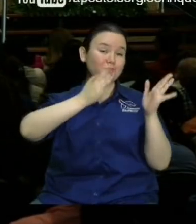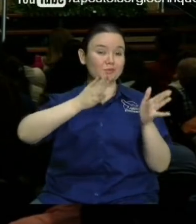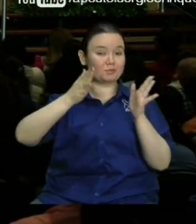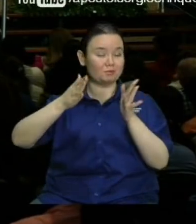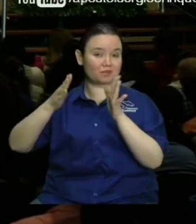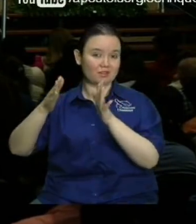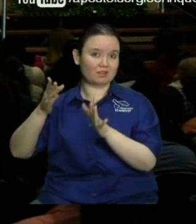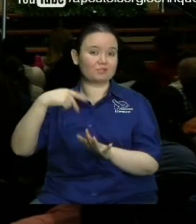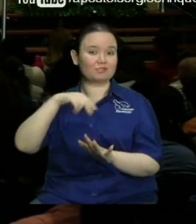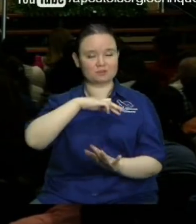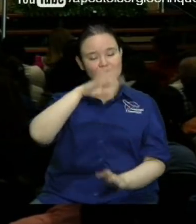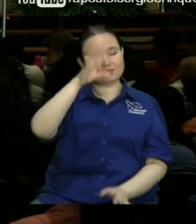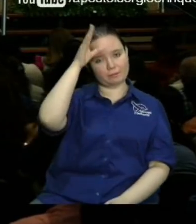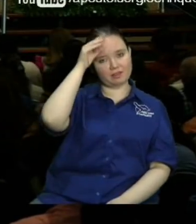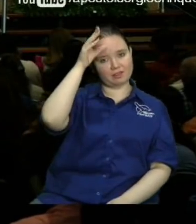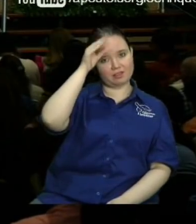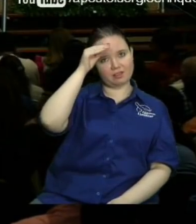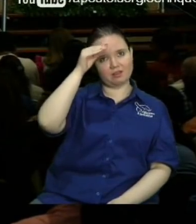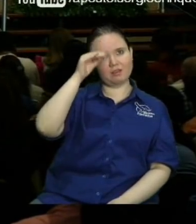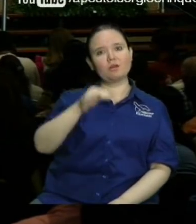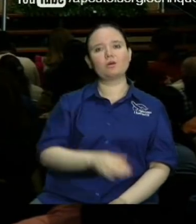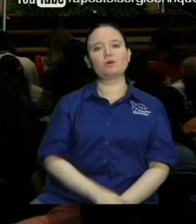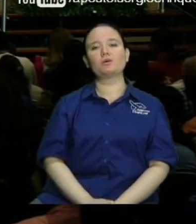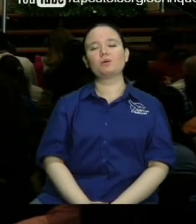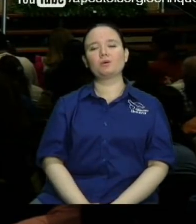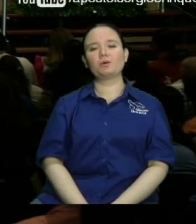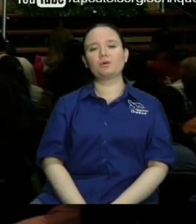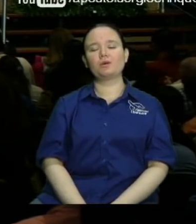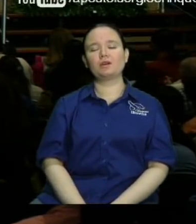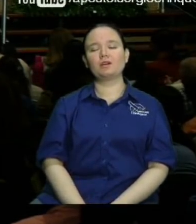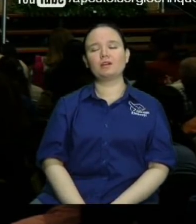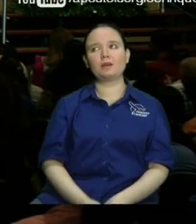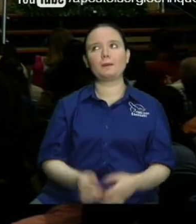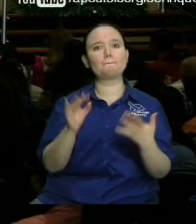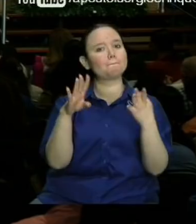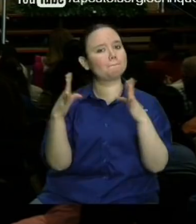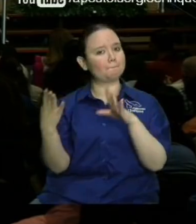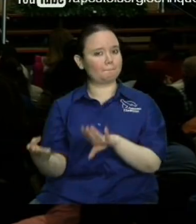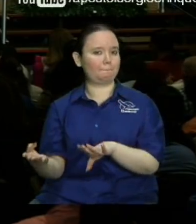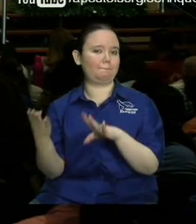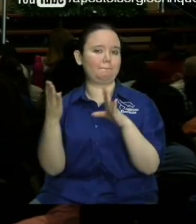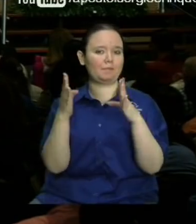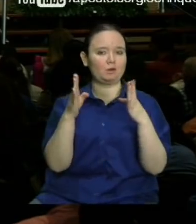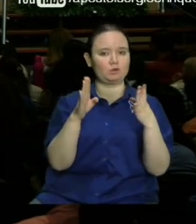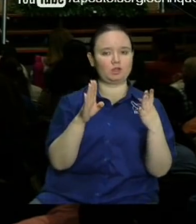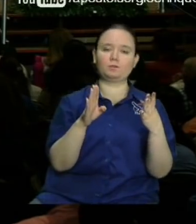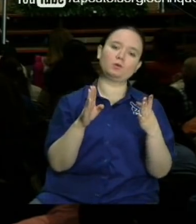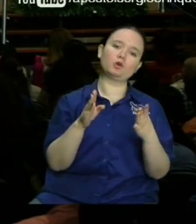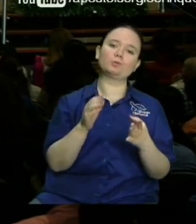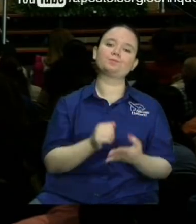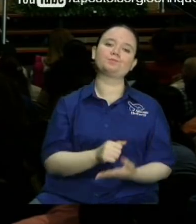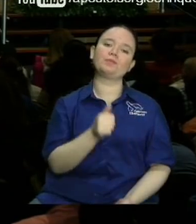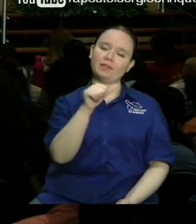todo lo que hemos seguido en la escritura, circuncidados por medio del bautismo, que es una circuncisión no hecha de